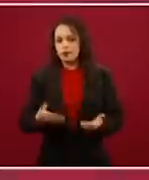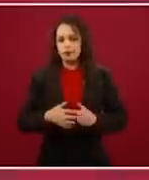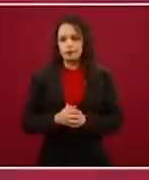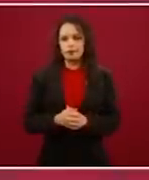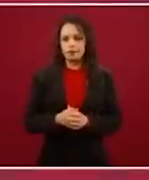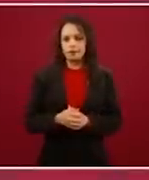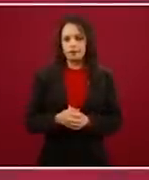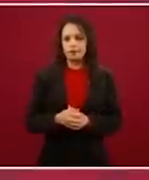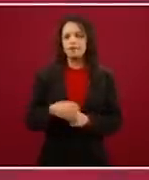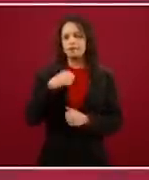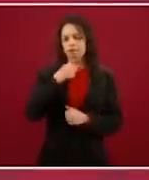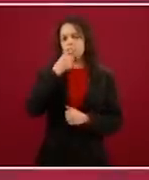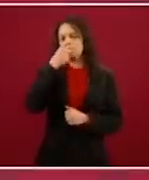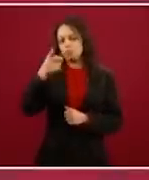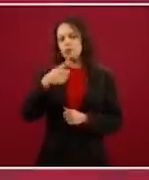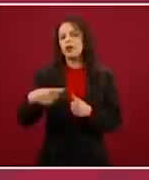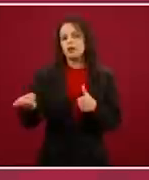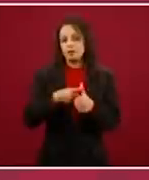enoja, ¿sí?